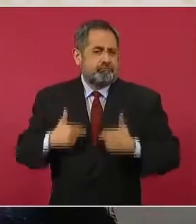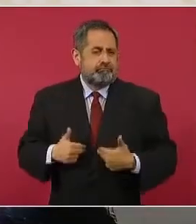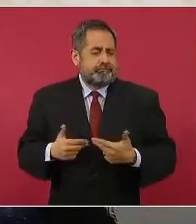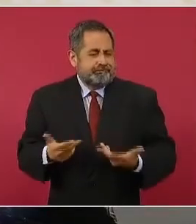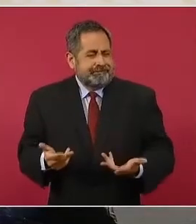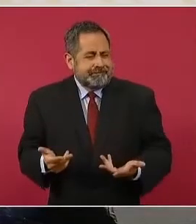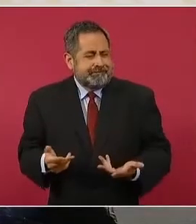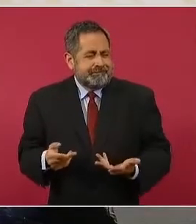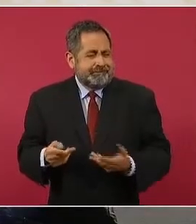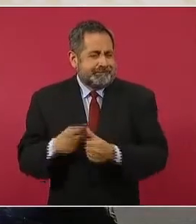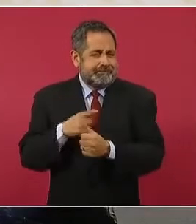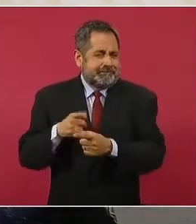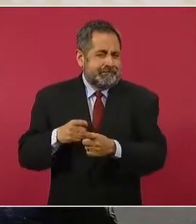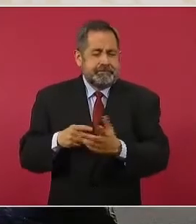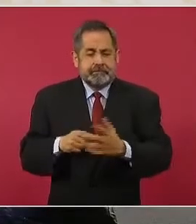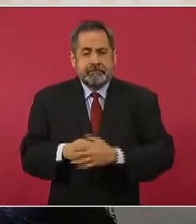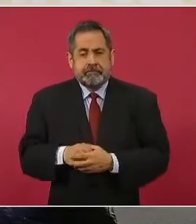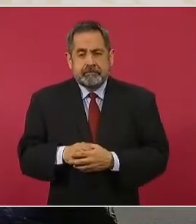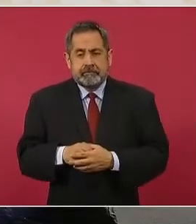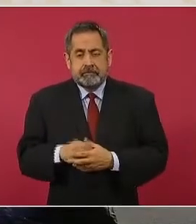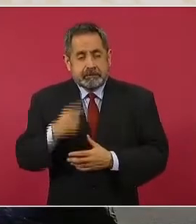cuando se inicia el movimiento de independencia,